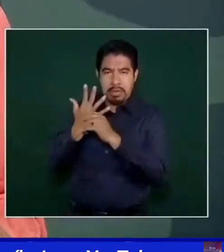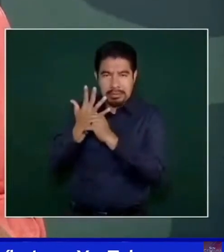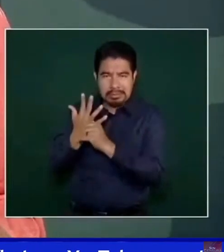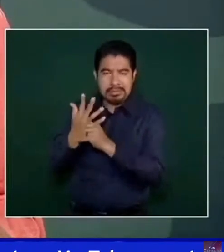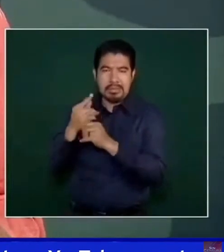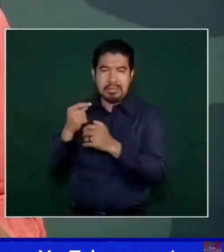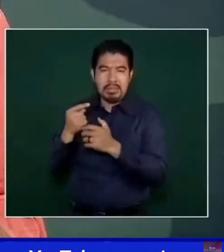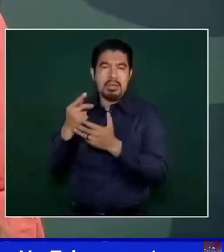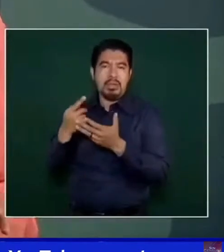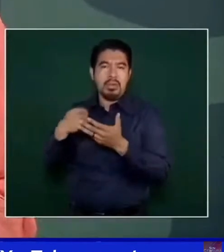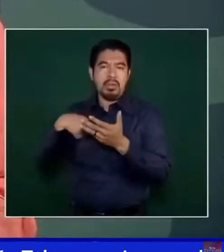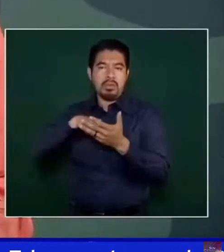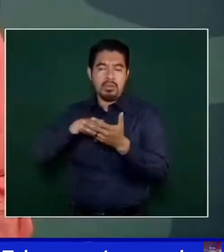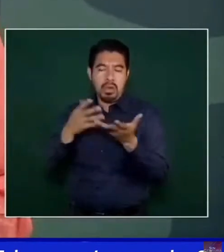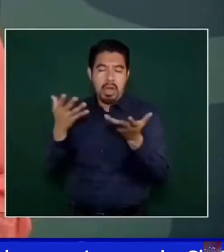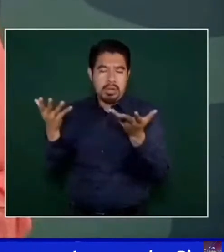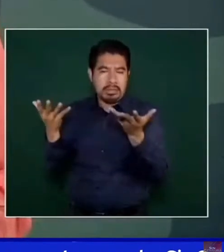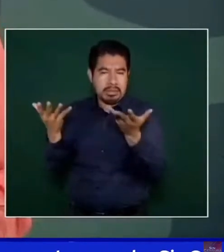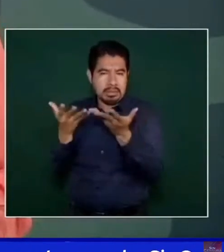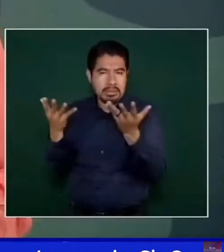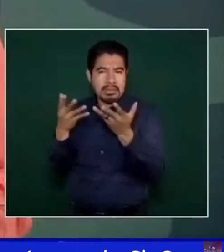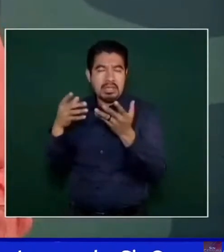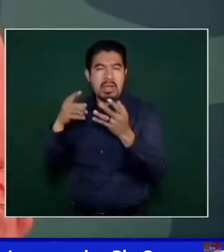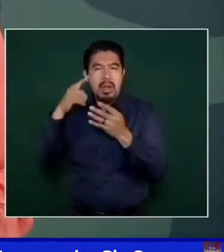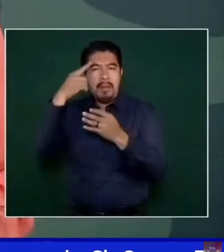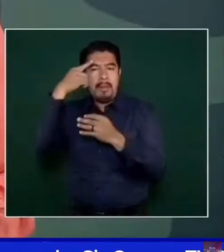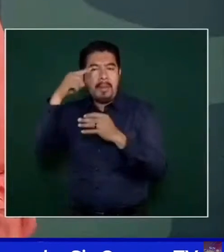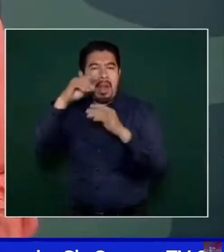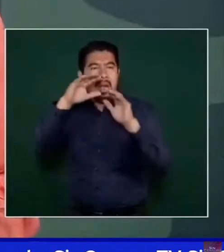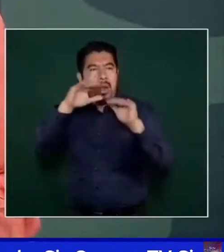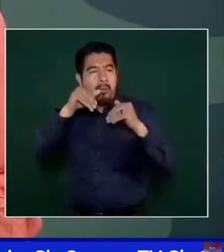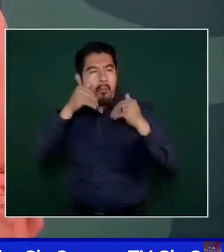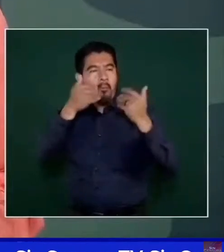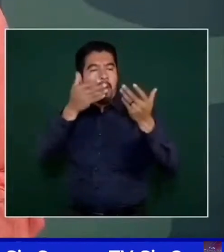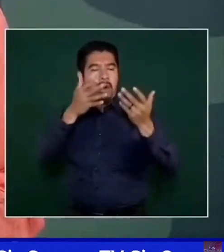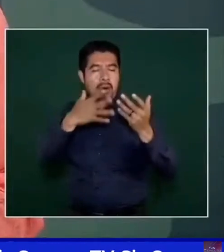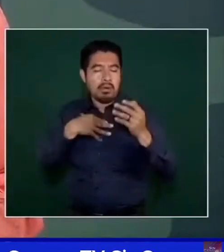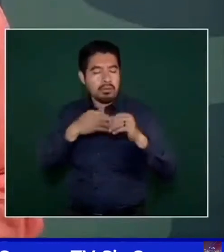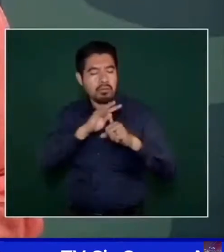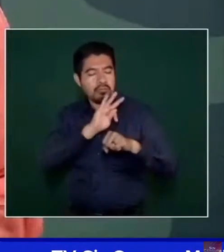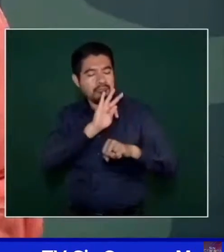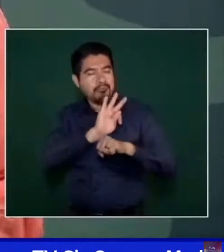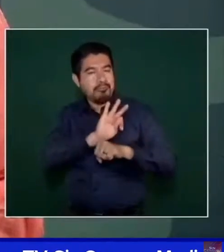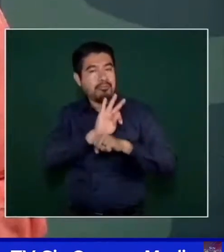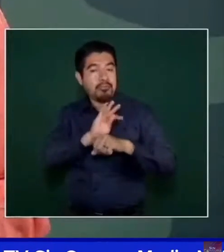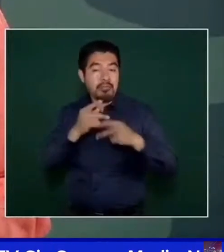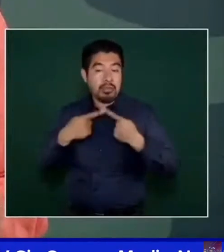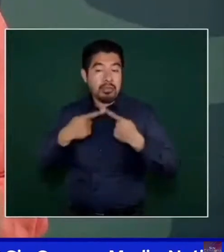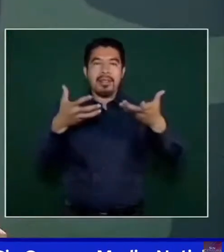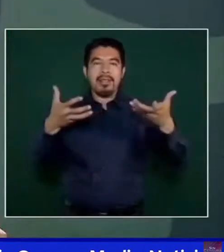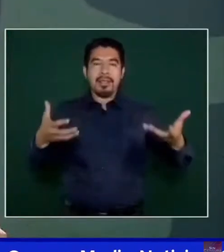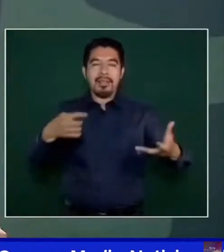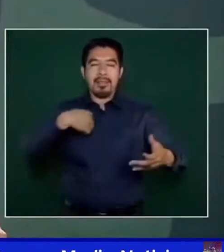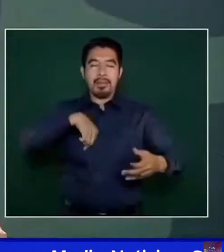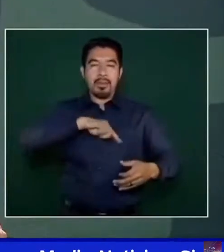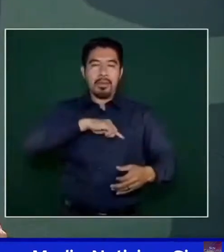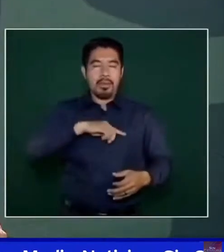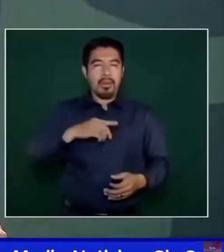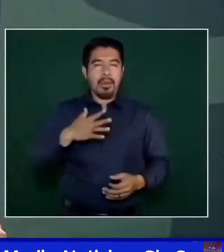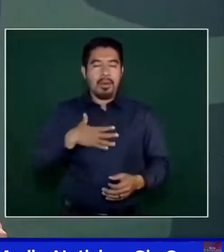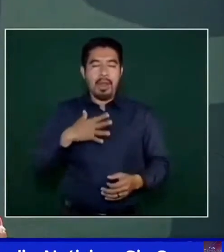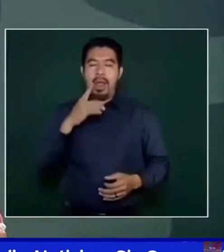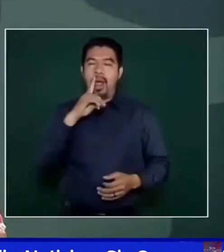ocasionado Esquivel, como tú ya lo mencionaste, es infinitamente menor al daño que han ocasionado a